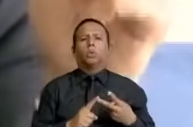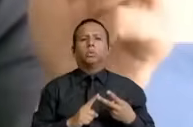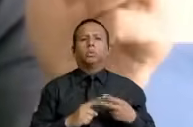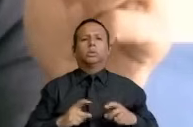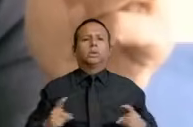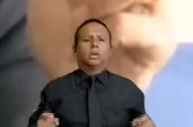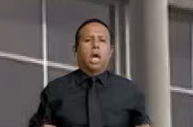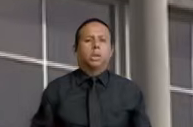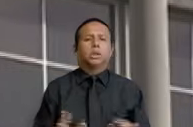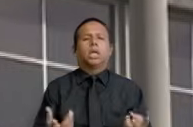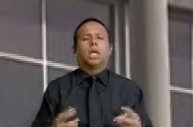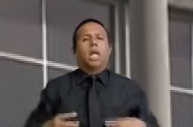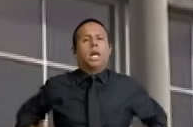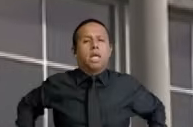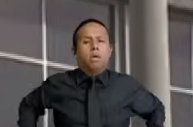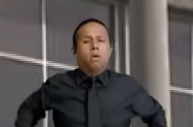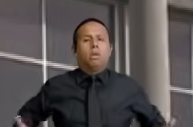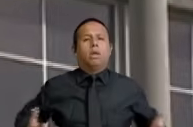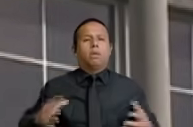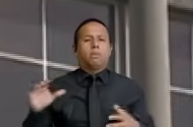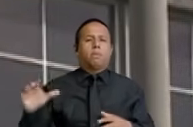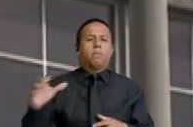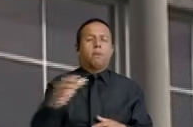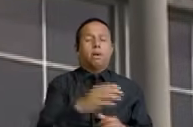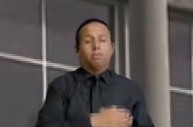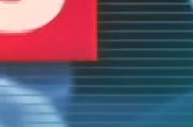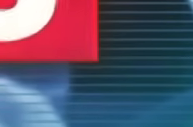y riñones informó